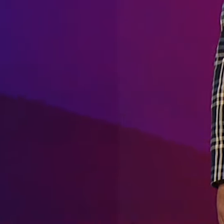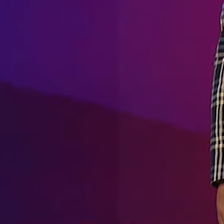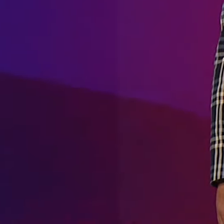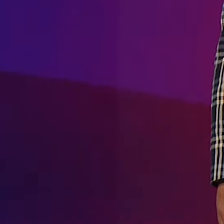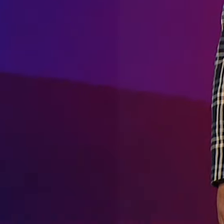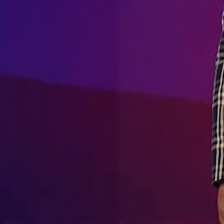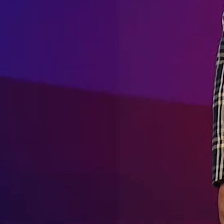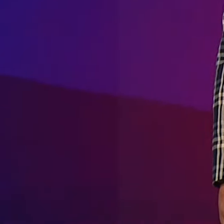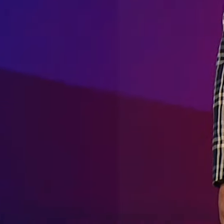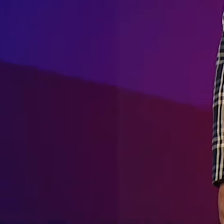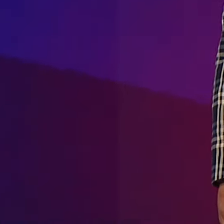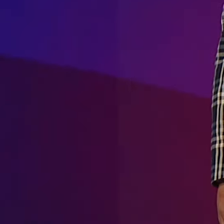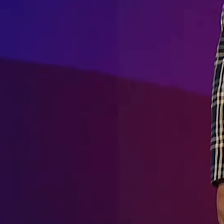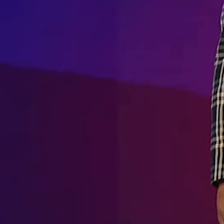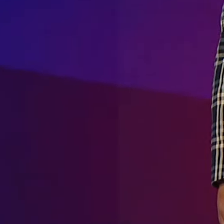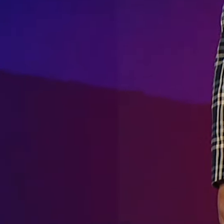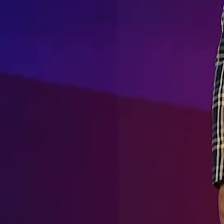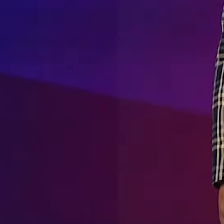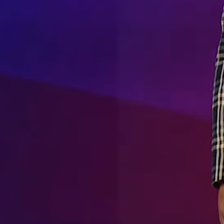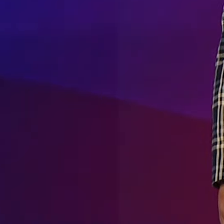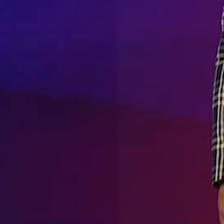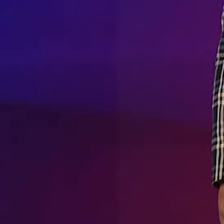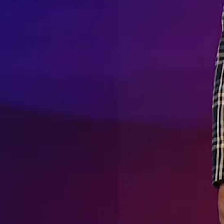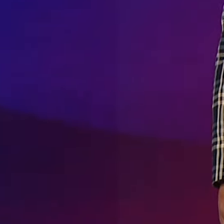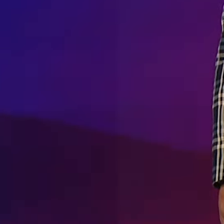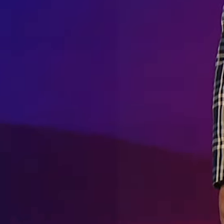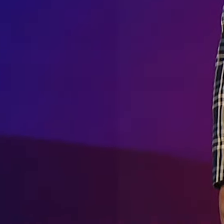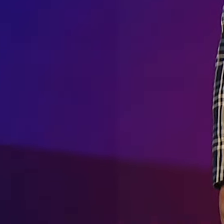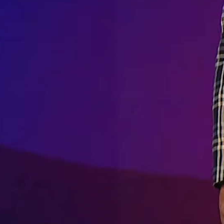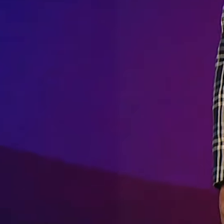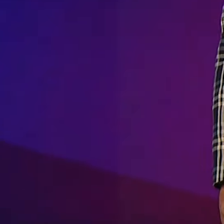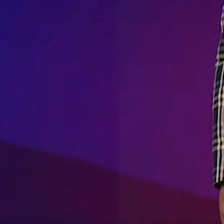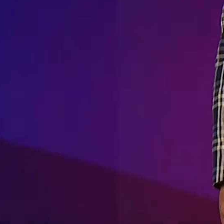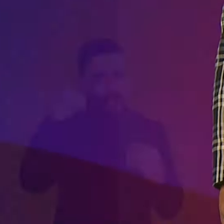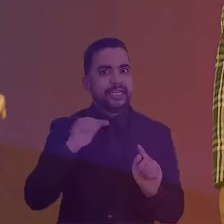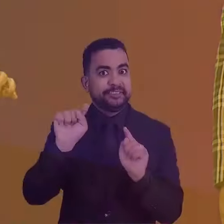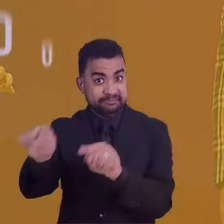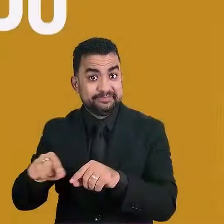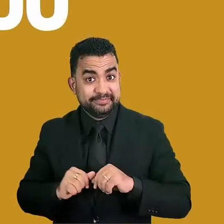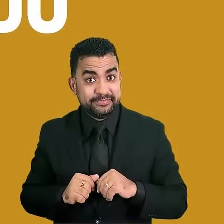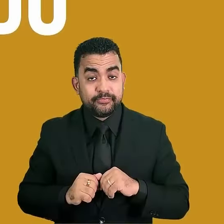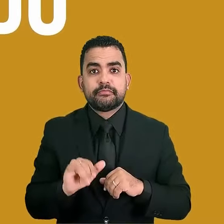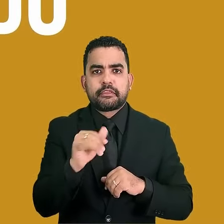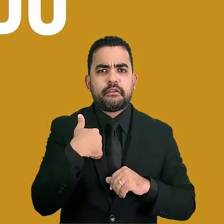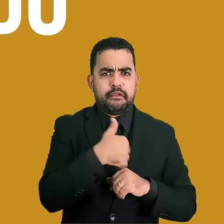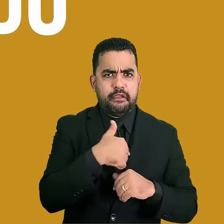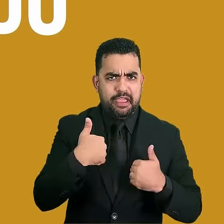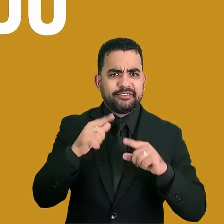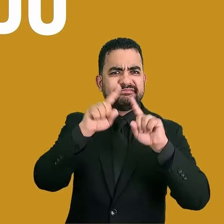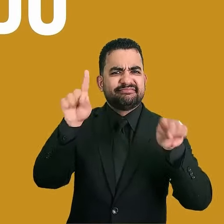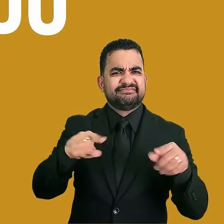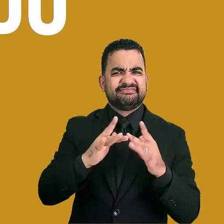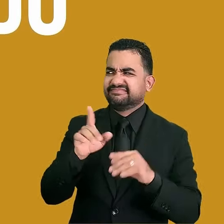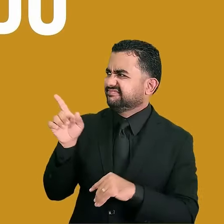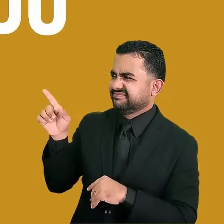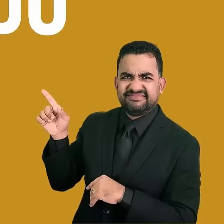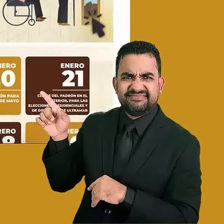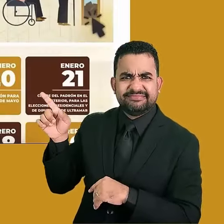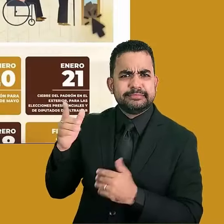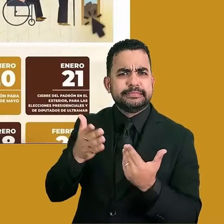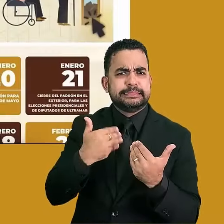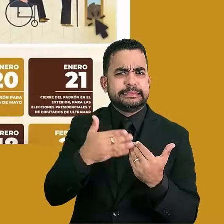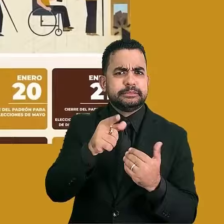Tú simplemente pulsas en este enlace para verificar tu recinto en verificate.do. Dentro